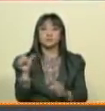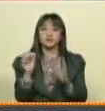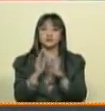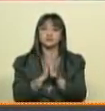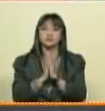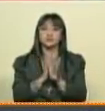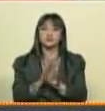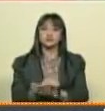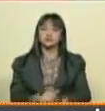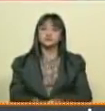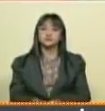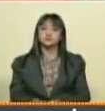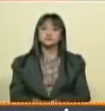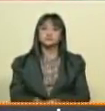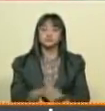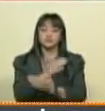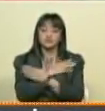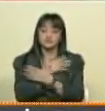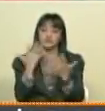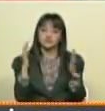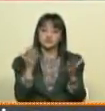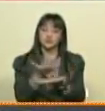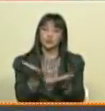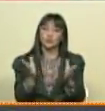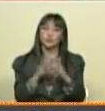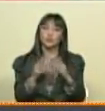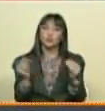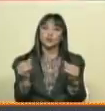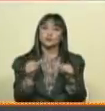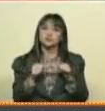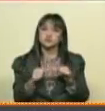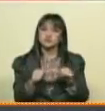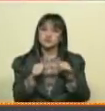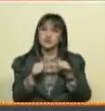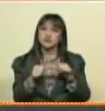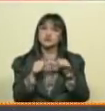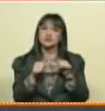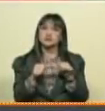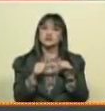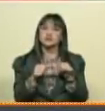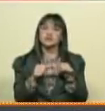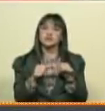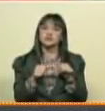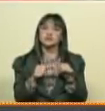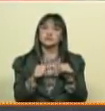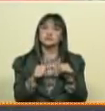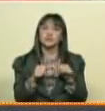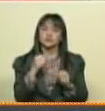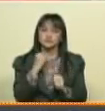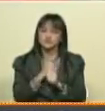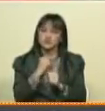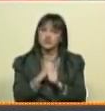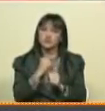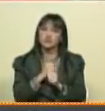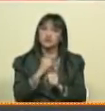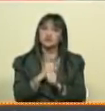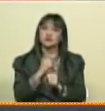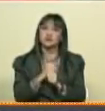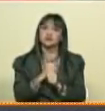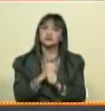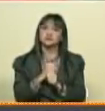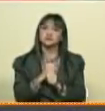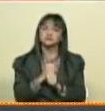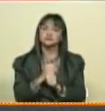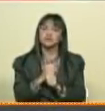Santa. Felicitaciones a todos. Y seguimos nosotros cada vez más trabajando con